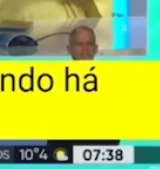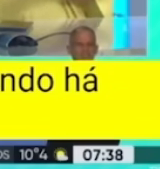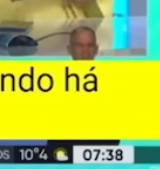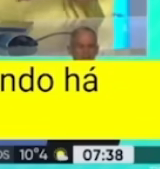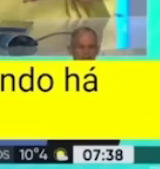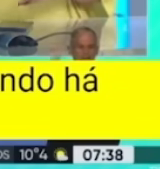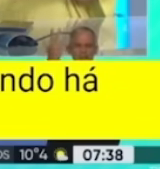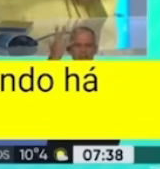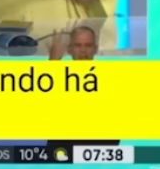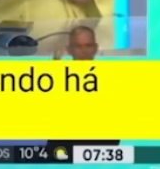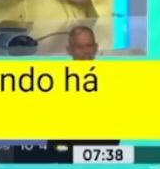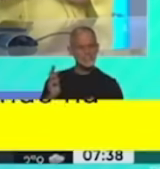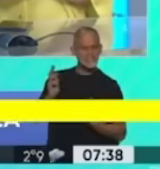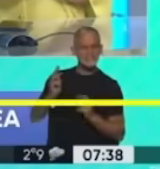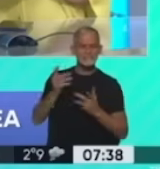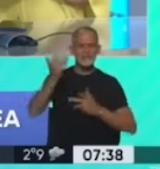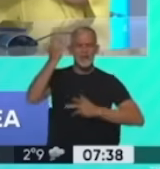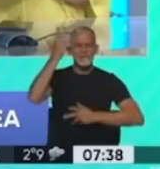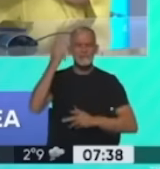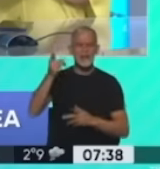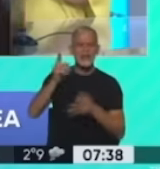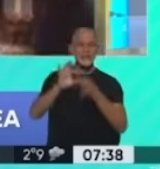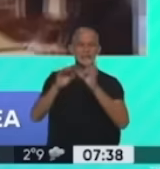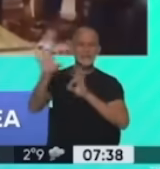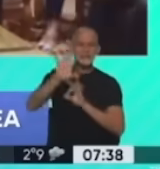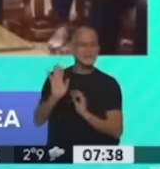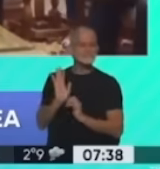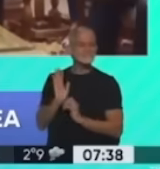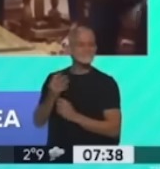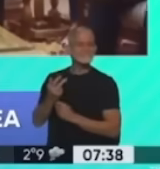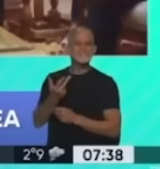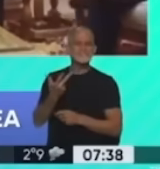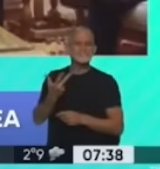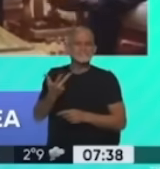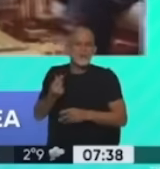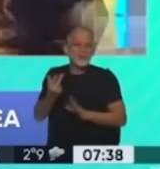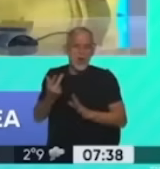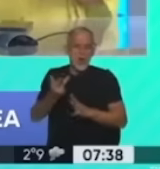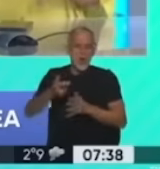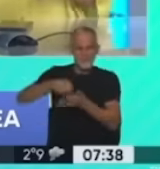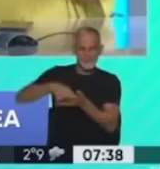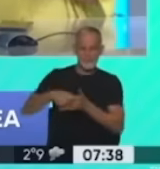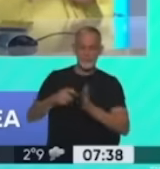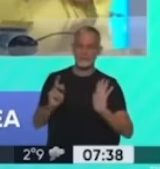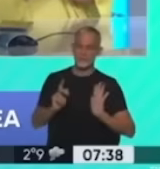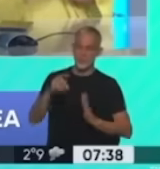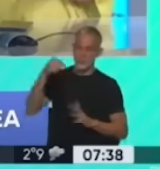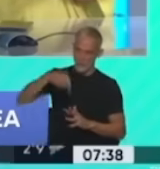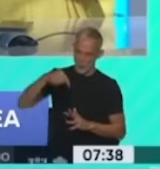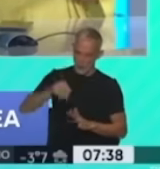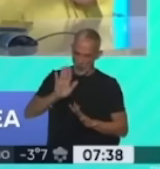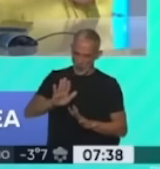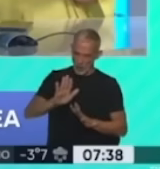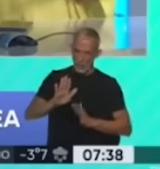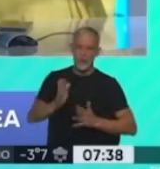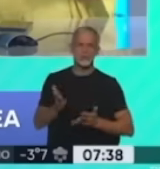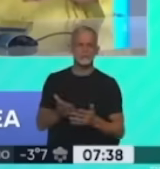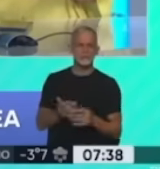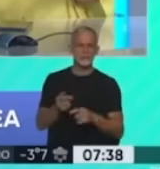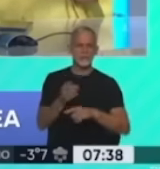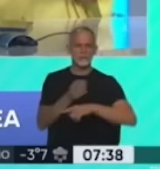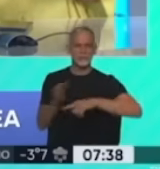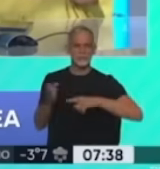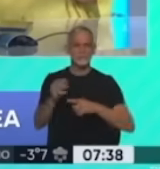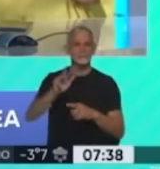de Francia. ¿Francia es el único país europeo que resiste el acuerdo? Mira, ahora por ahora lo que se plantea, lo que